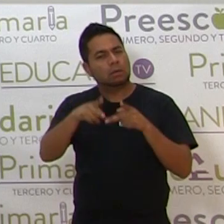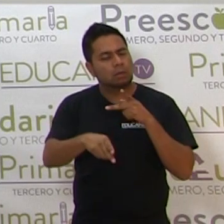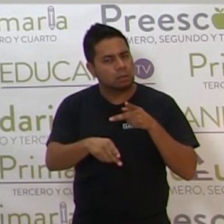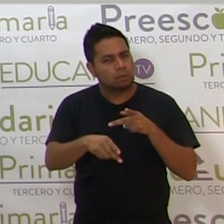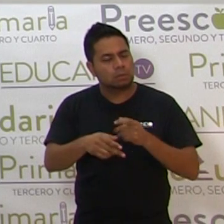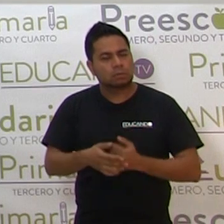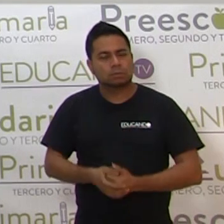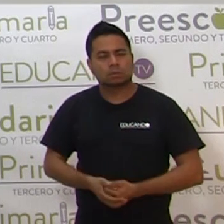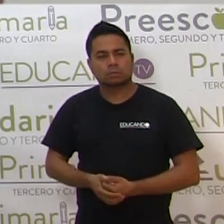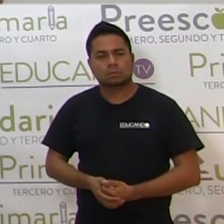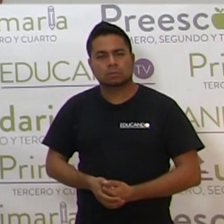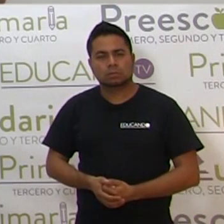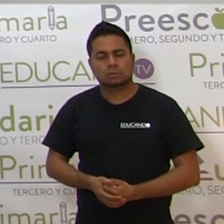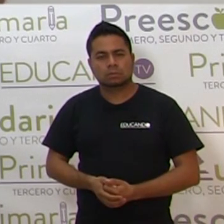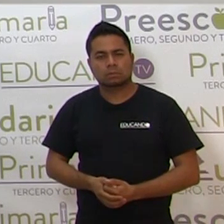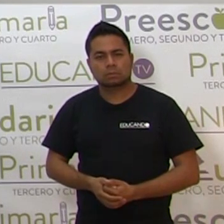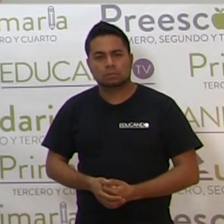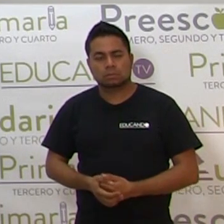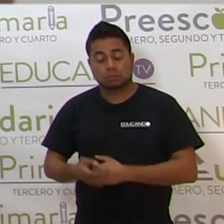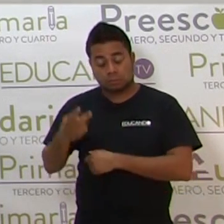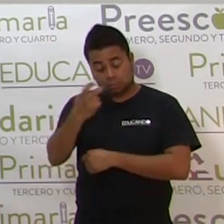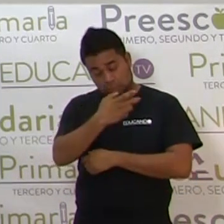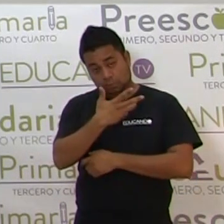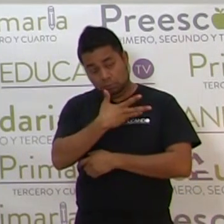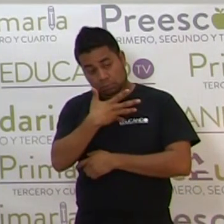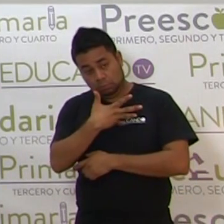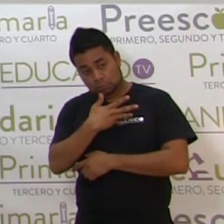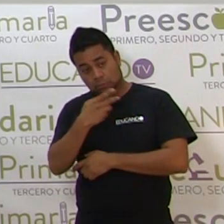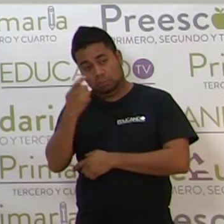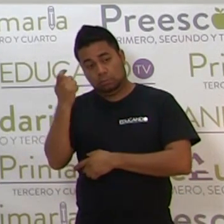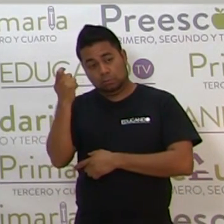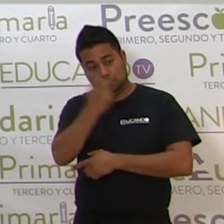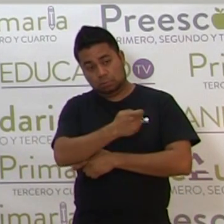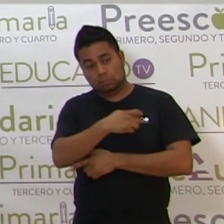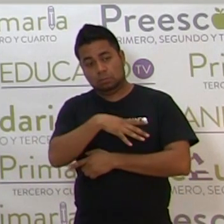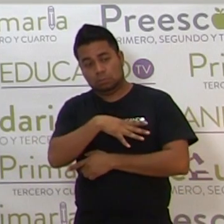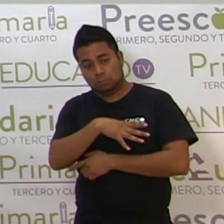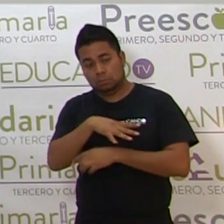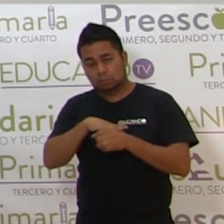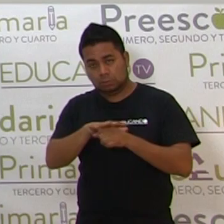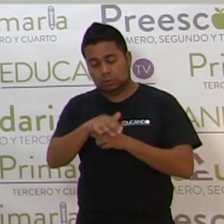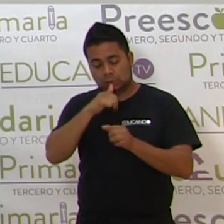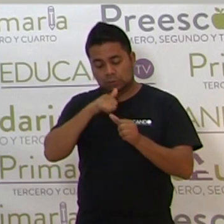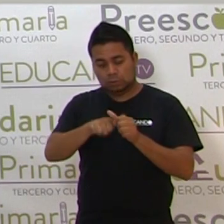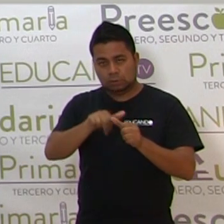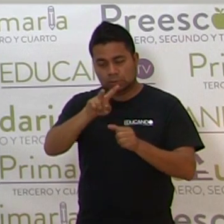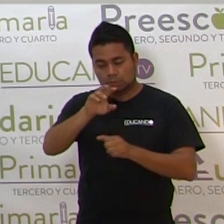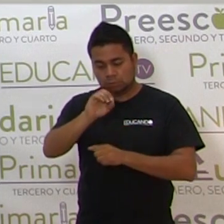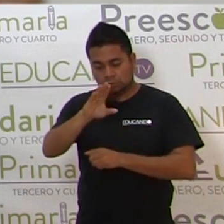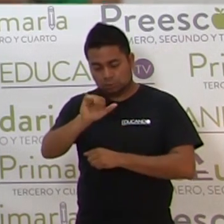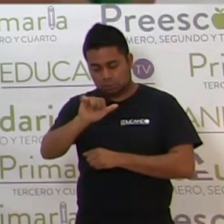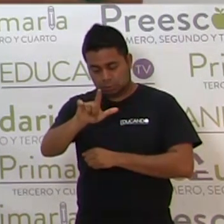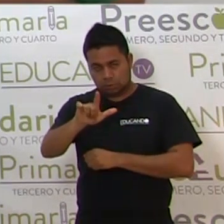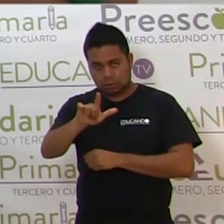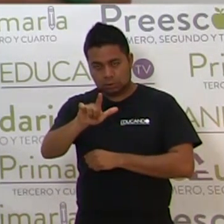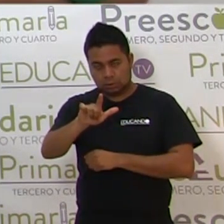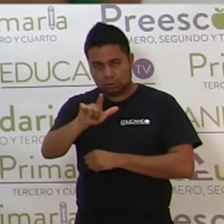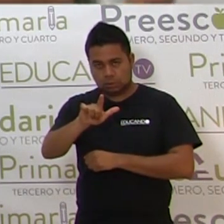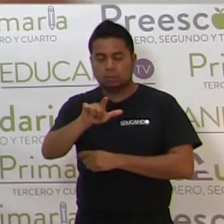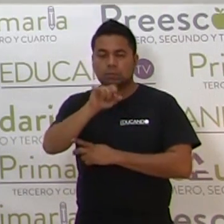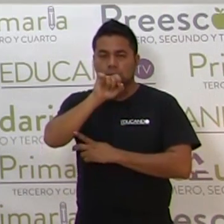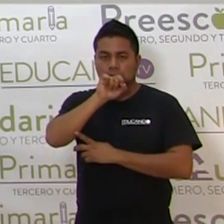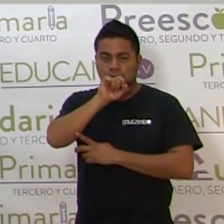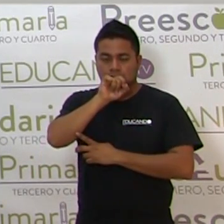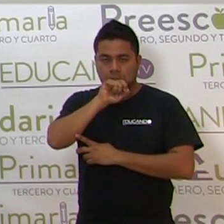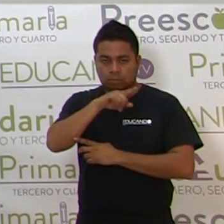atención. Tenemos esto que está acá, que es una vocal. Y tenemos